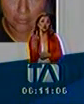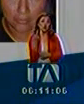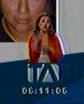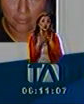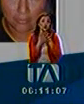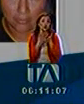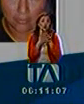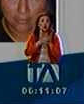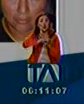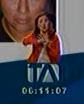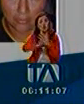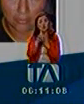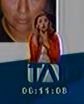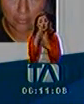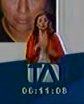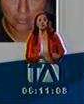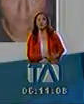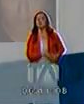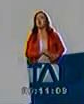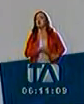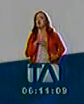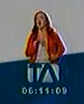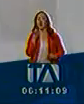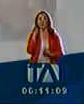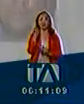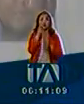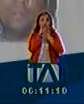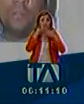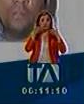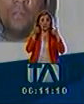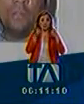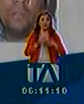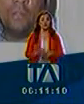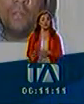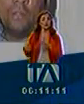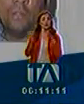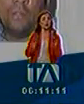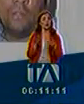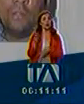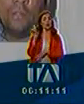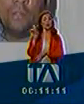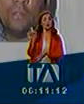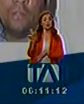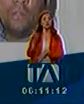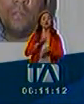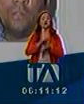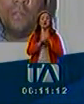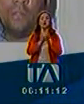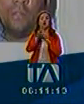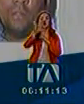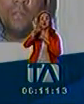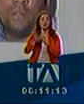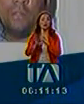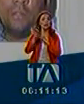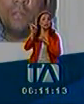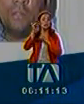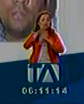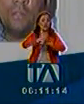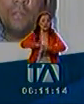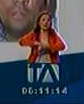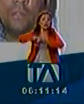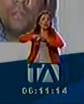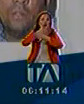robo, 2 por hurto y 1 por estafa. Ronald Gustavo Bravo Rosado, tenía 39 años, había sido apresado